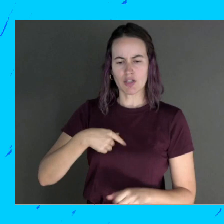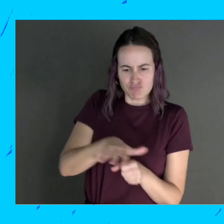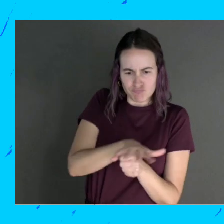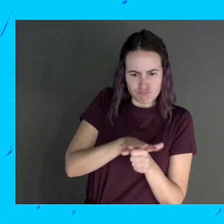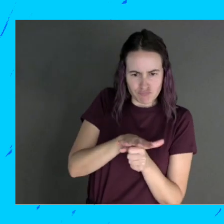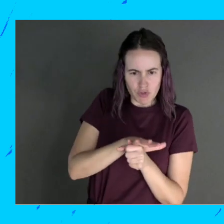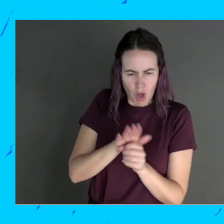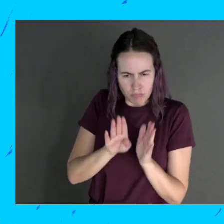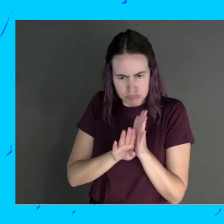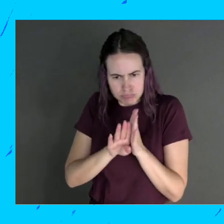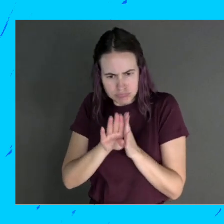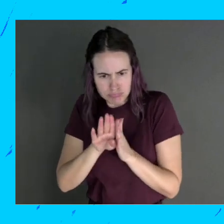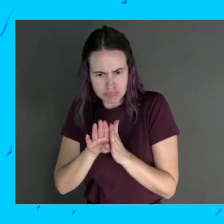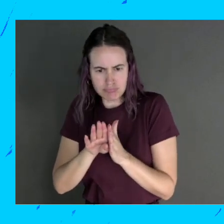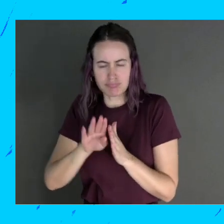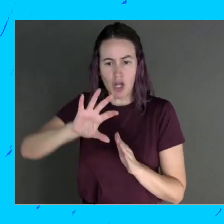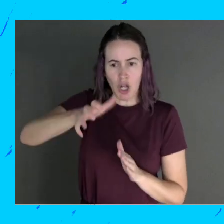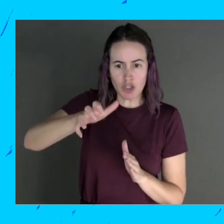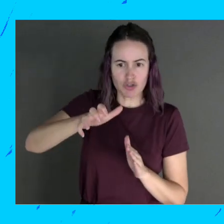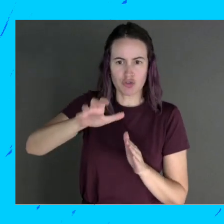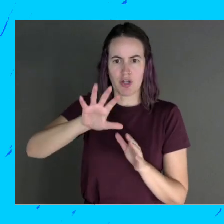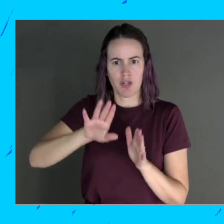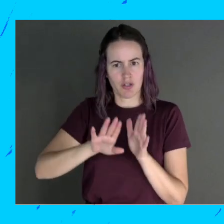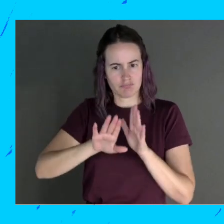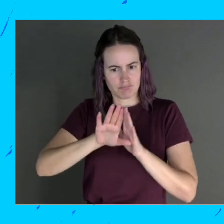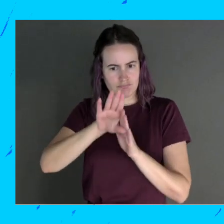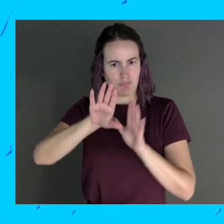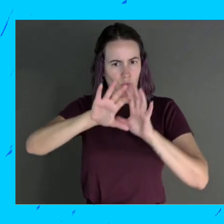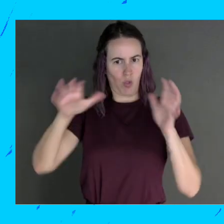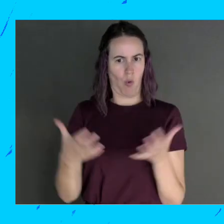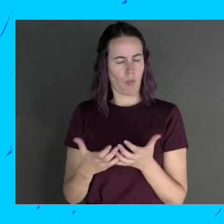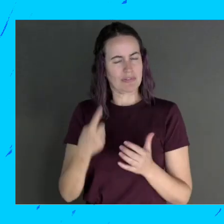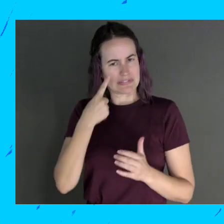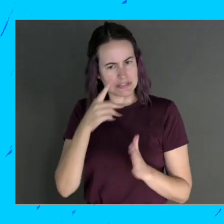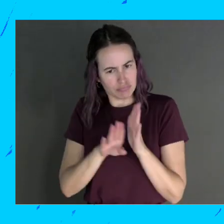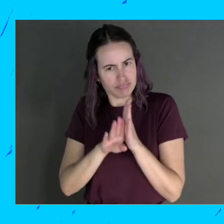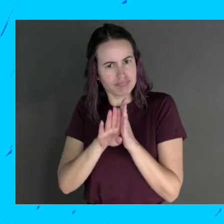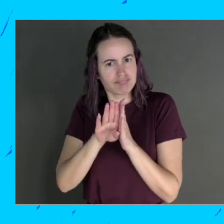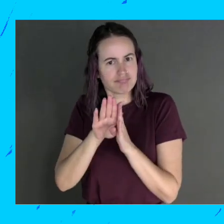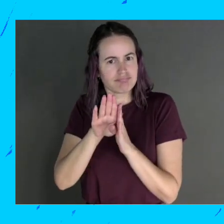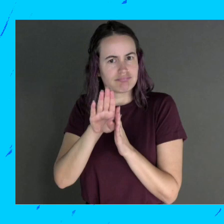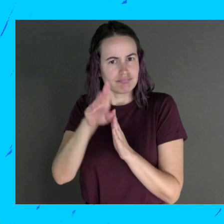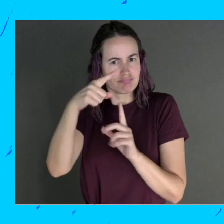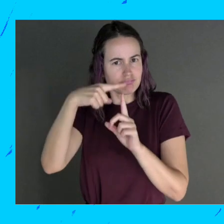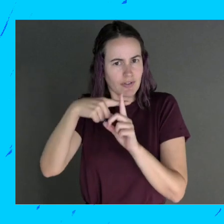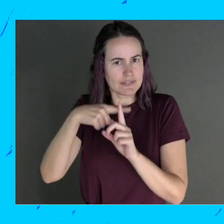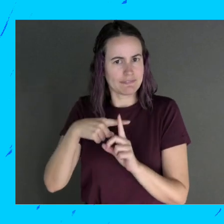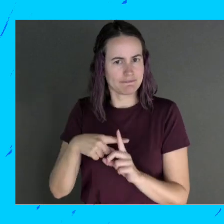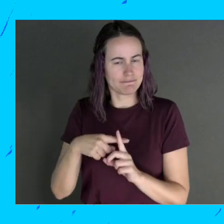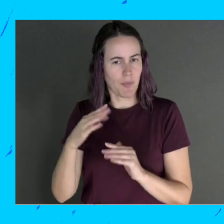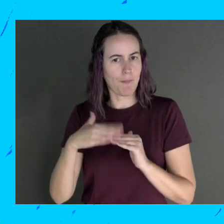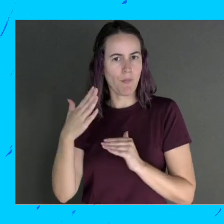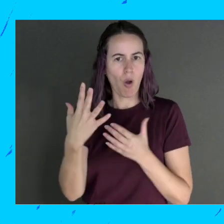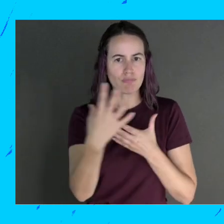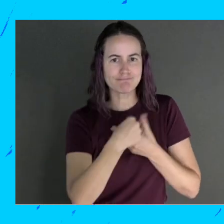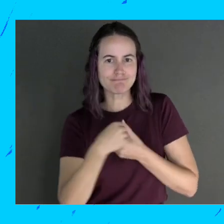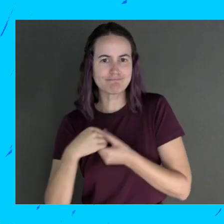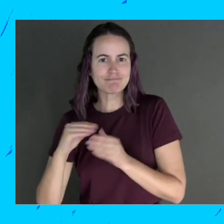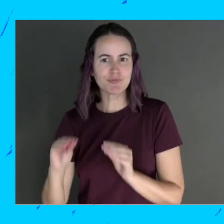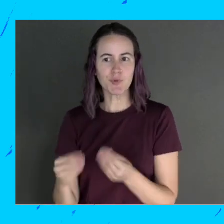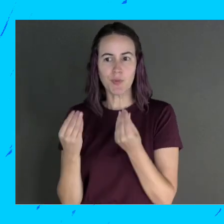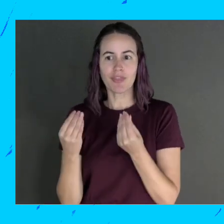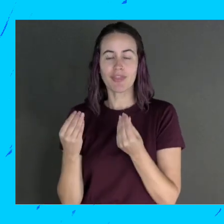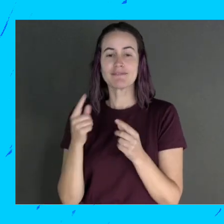el ámbito regional, global, nacional, con relación a este punto. Y hemos visto un incremento en la participación de adolescentes